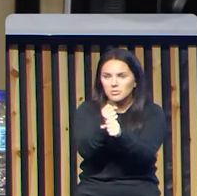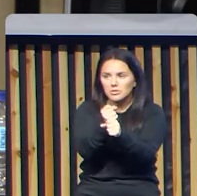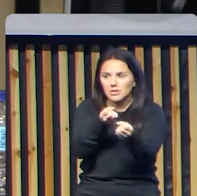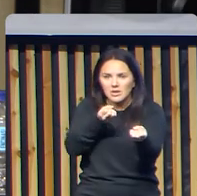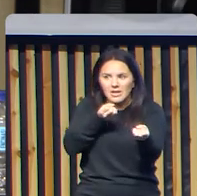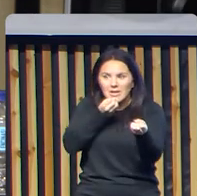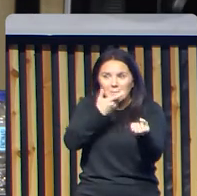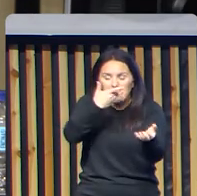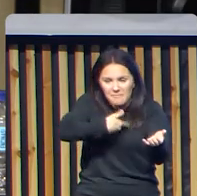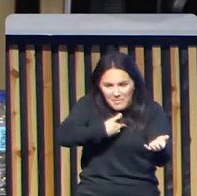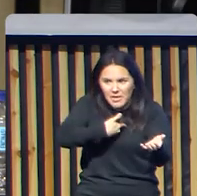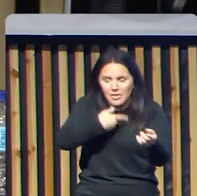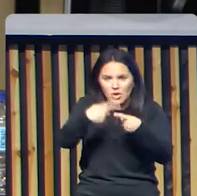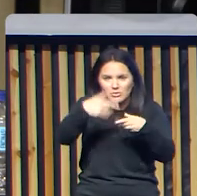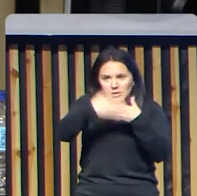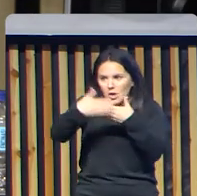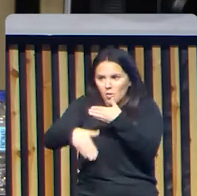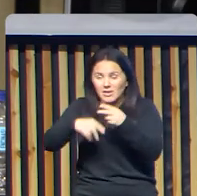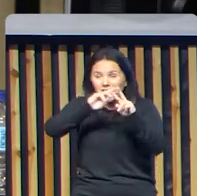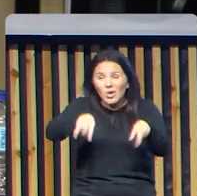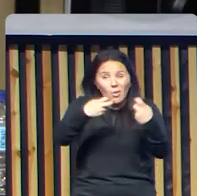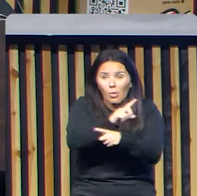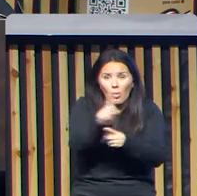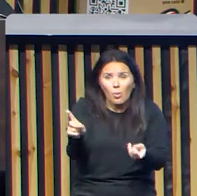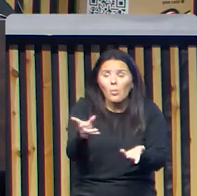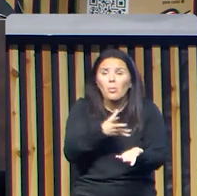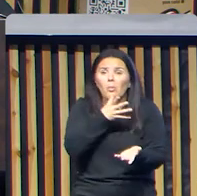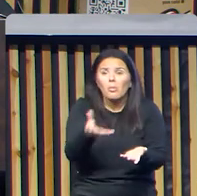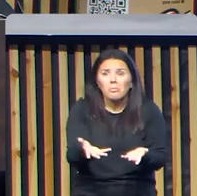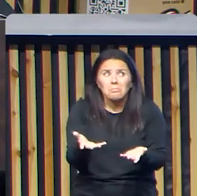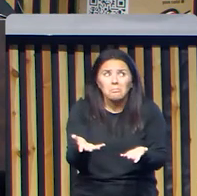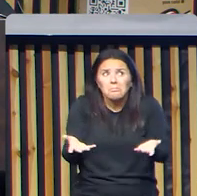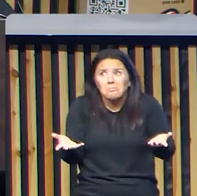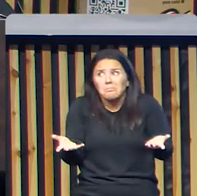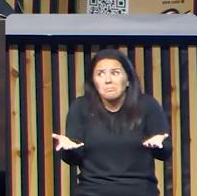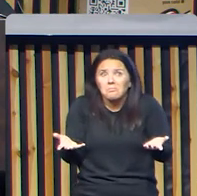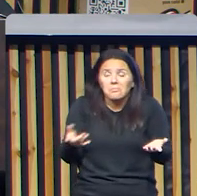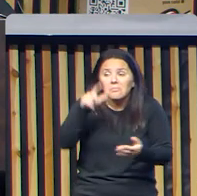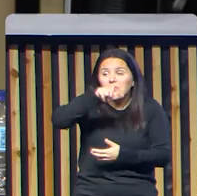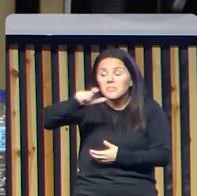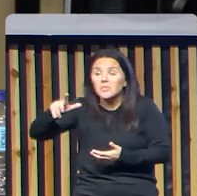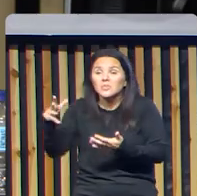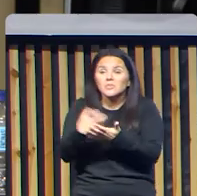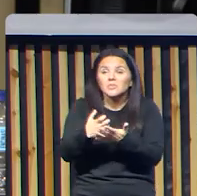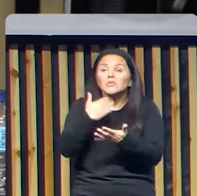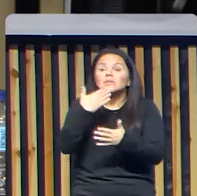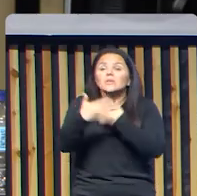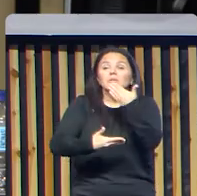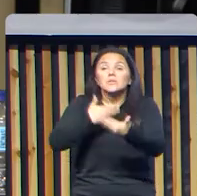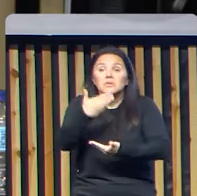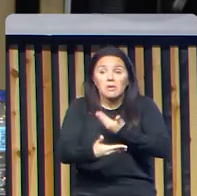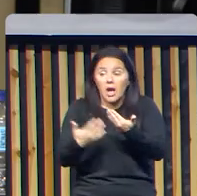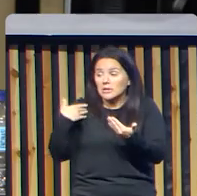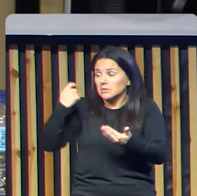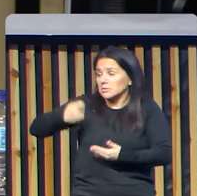que es ya caduca y que nadie ha renovado Porque bueno porque como todo el mundo en todo caso lo que sigue haciendo es lo que